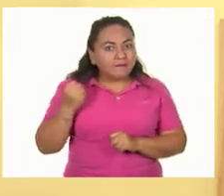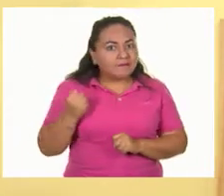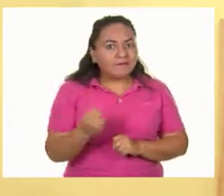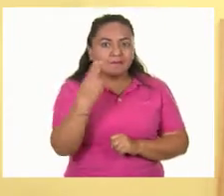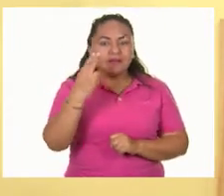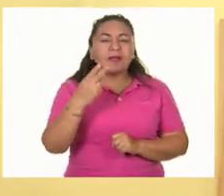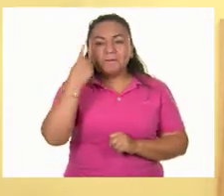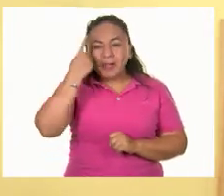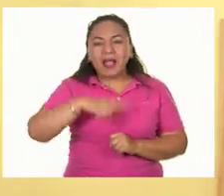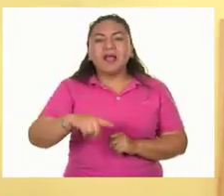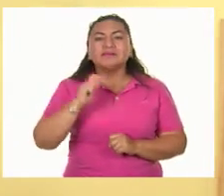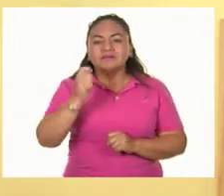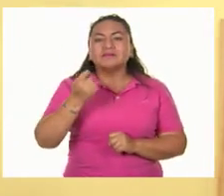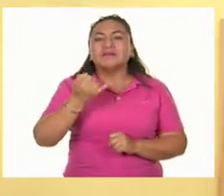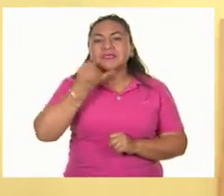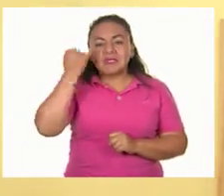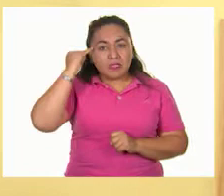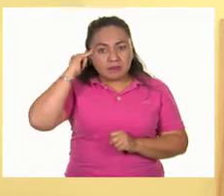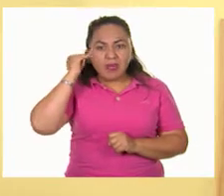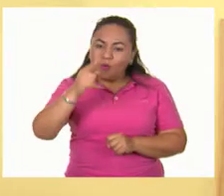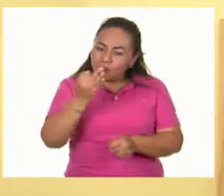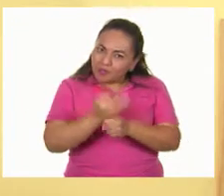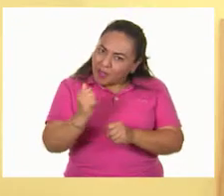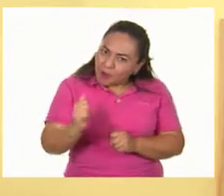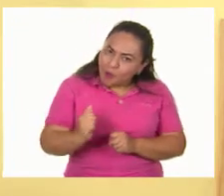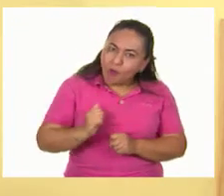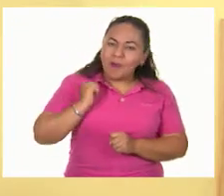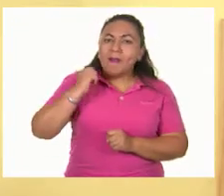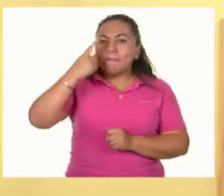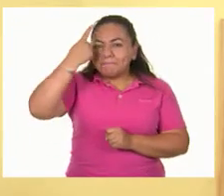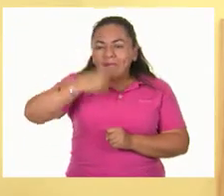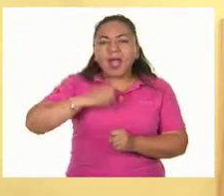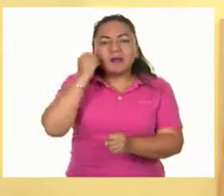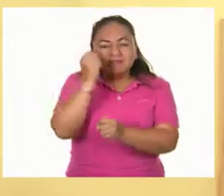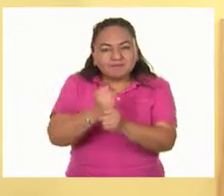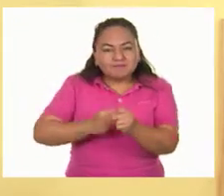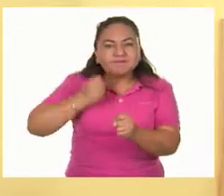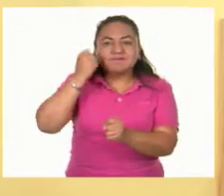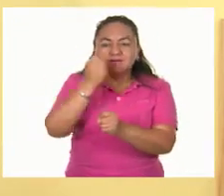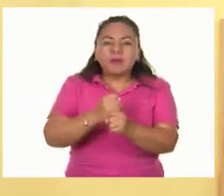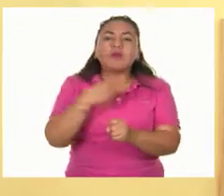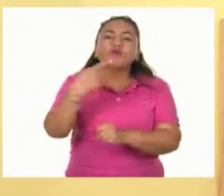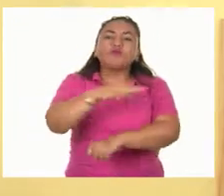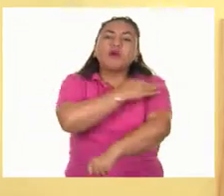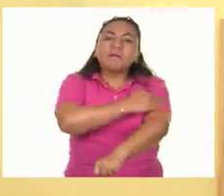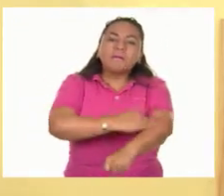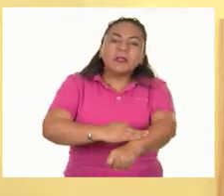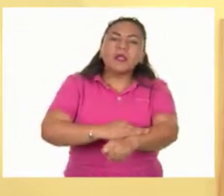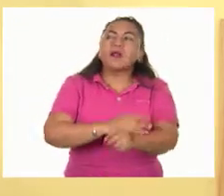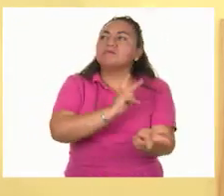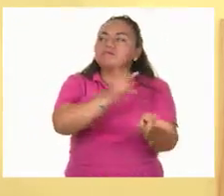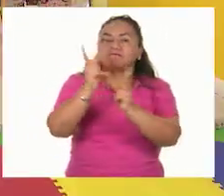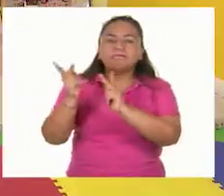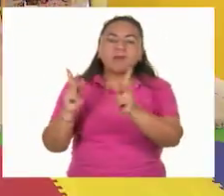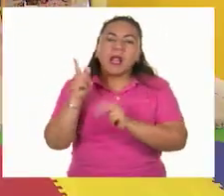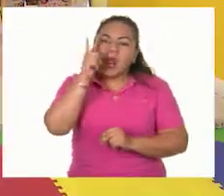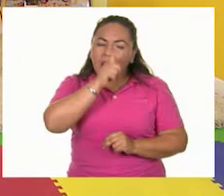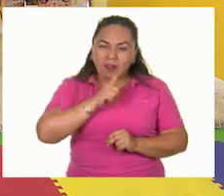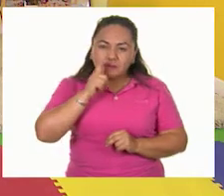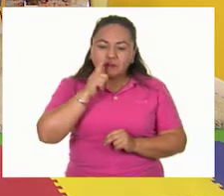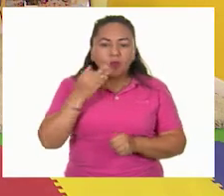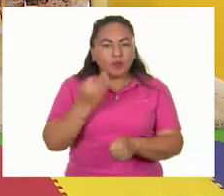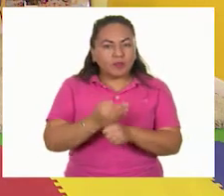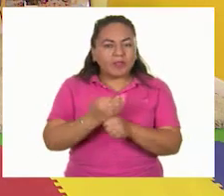fortuna de hablar una lengua indígena, aprovecha también este momento para practicarla y platica con tu familia en tu lengua materna. Hasta